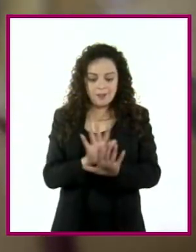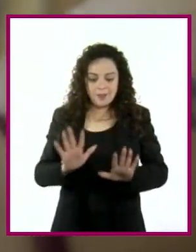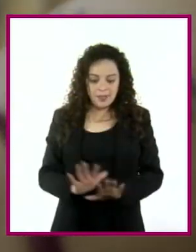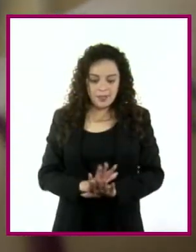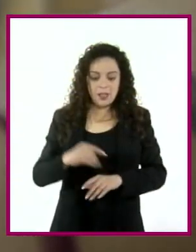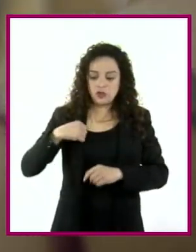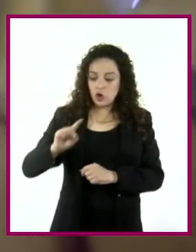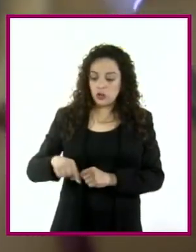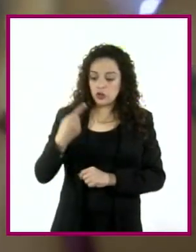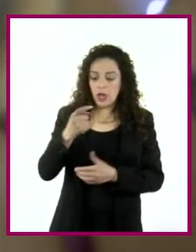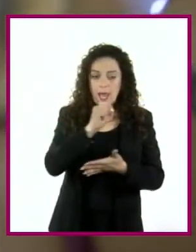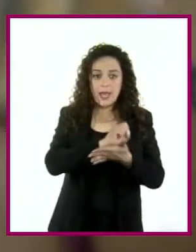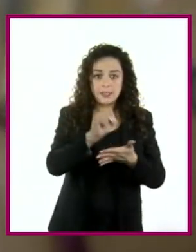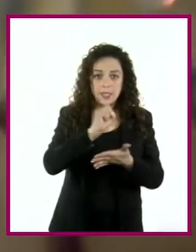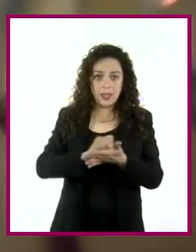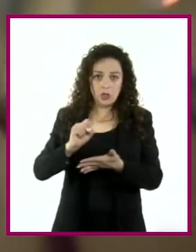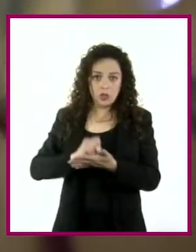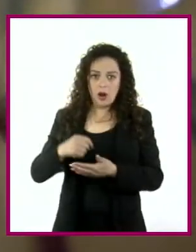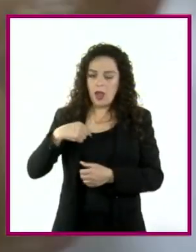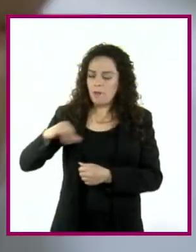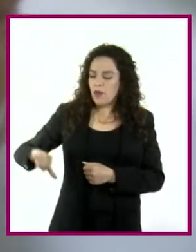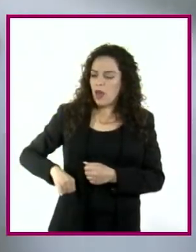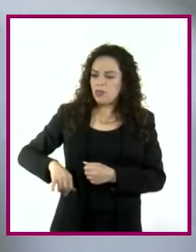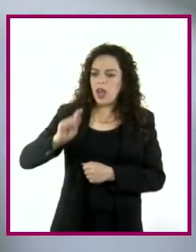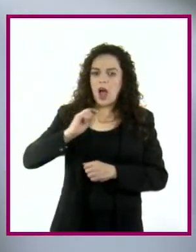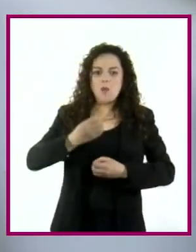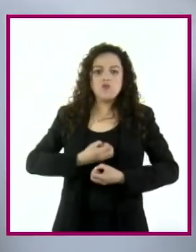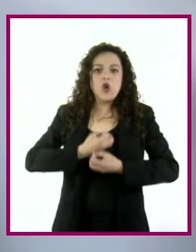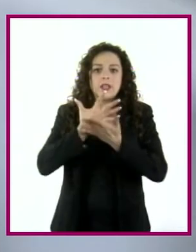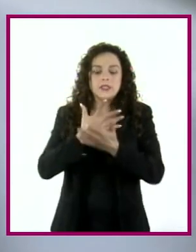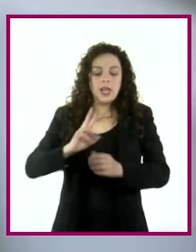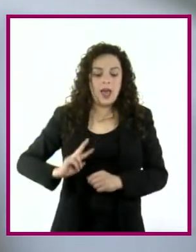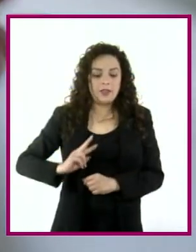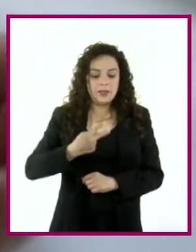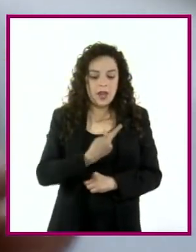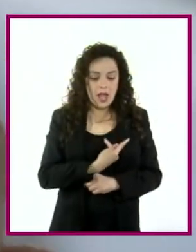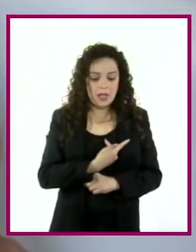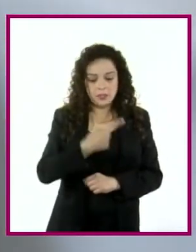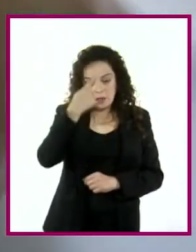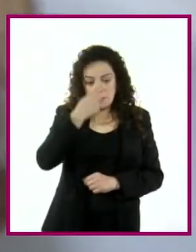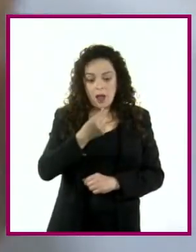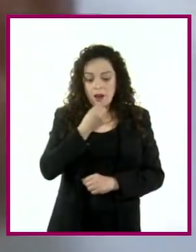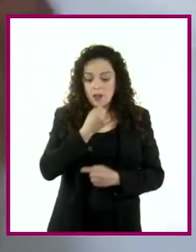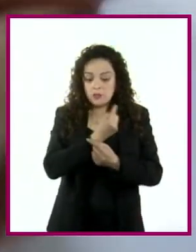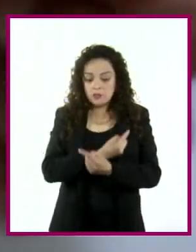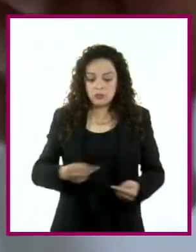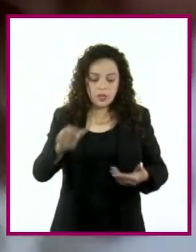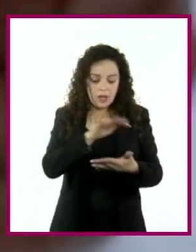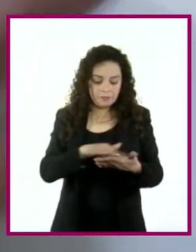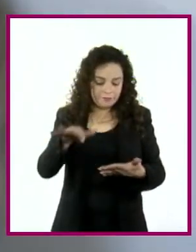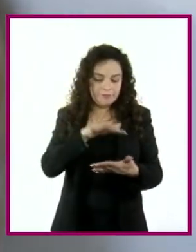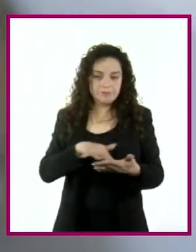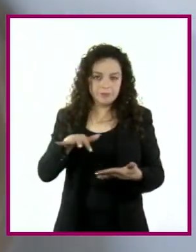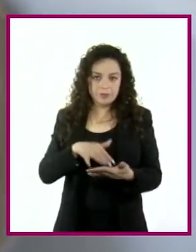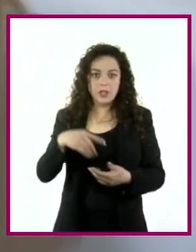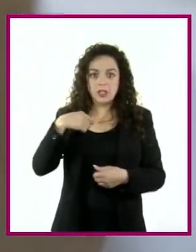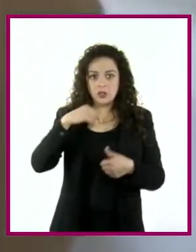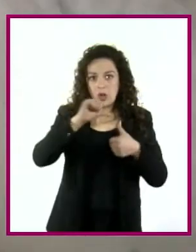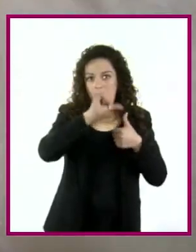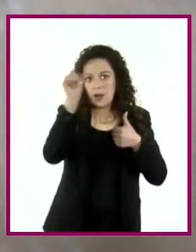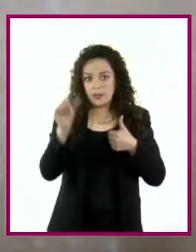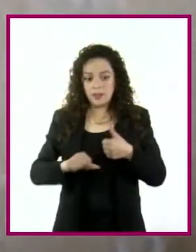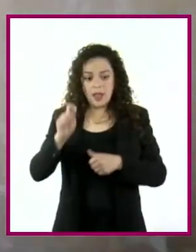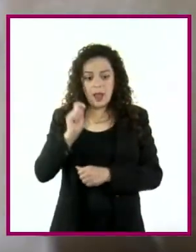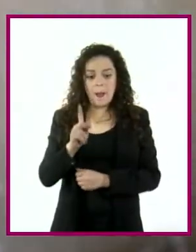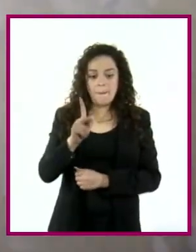Soy escritora, me interesa escribir poesía trans, literatura infantil y juvenil. Y soy artista del performance y